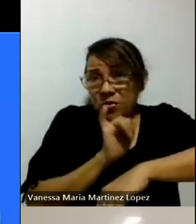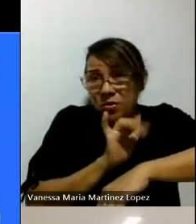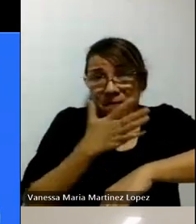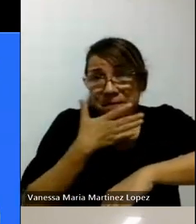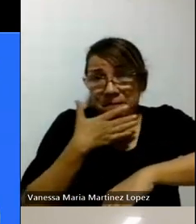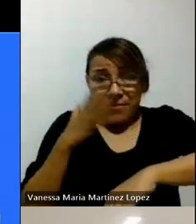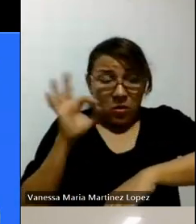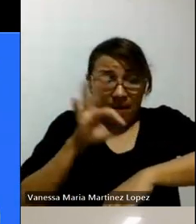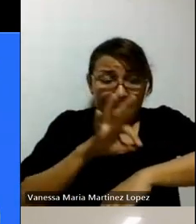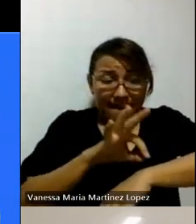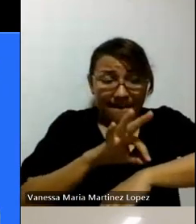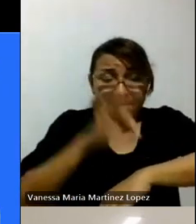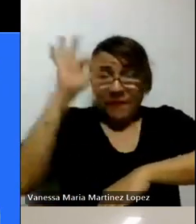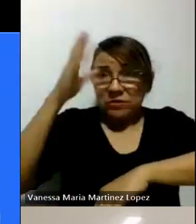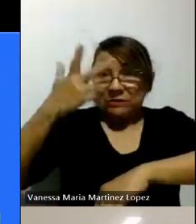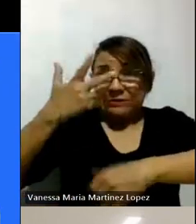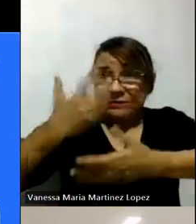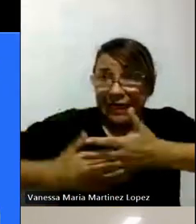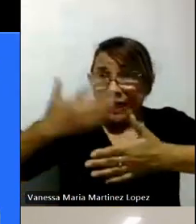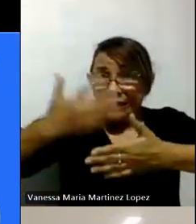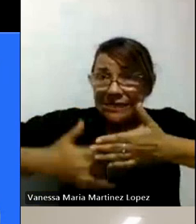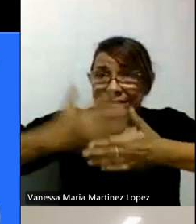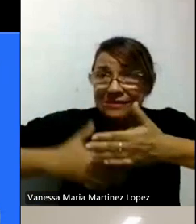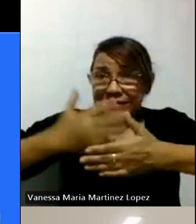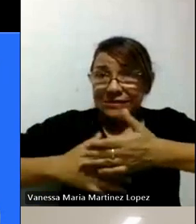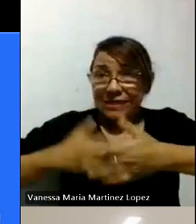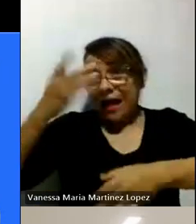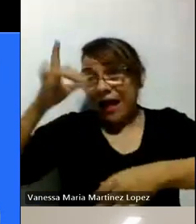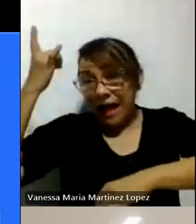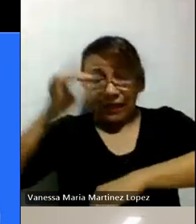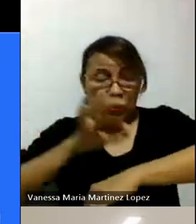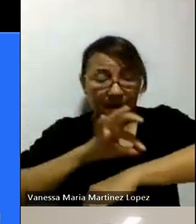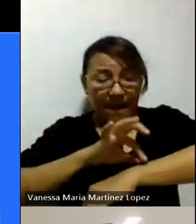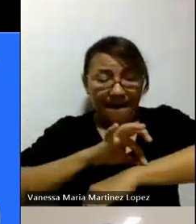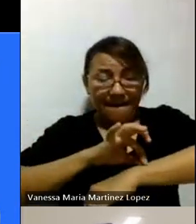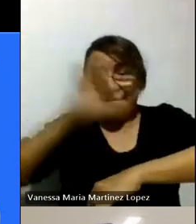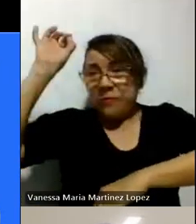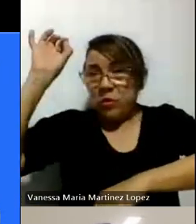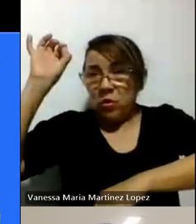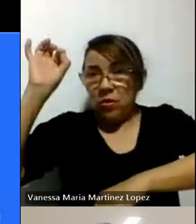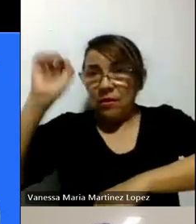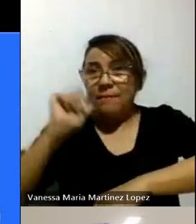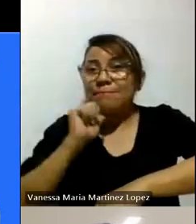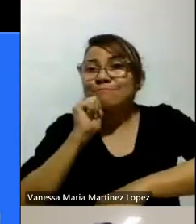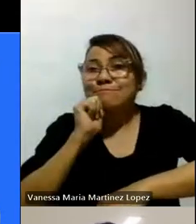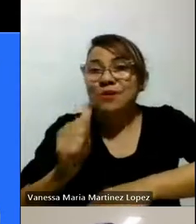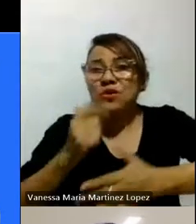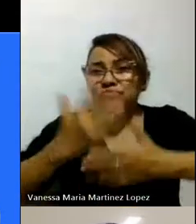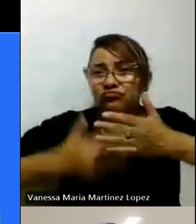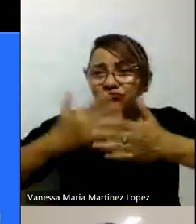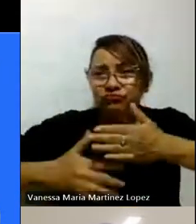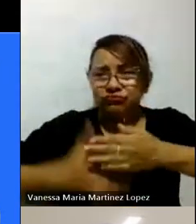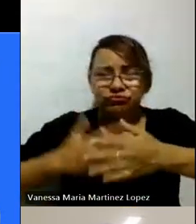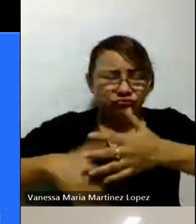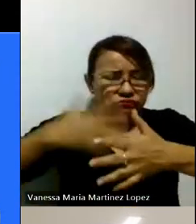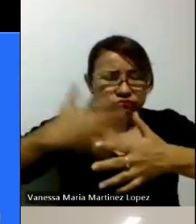ese cuerpo extraño está sangrando un poco la herida, si yo lo retiro completamente puede haber un caudal de sangrado